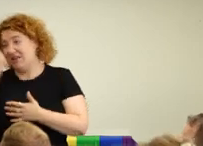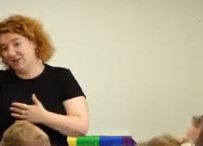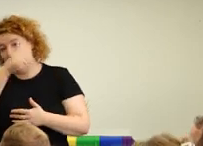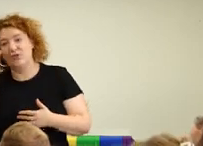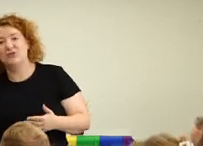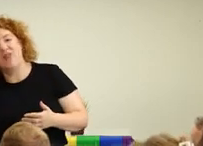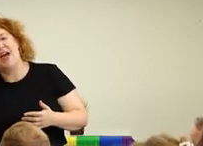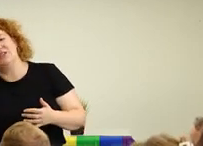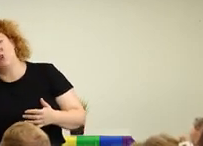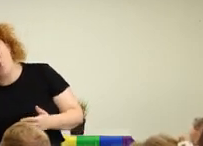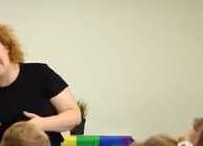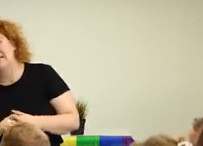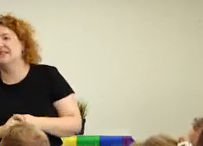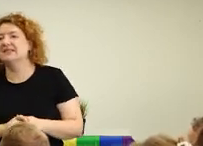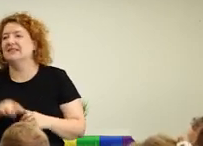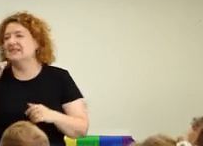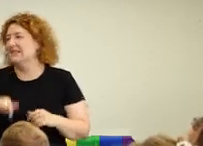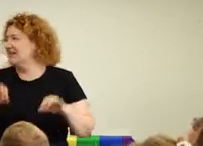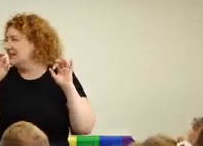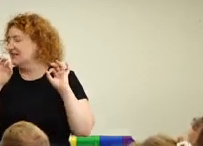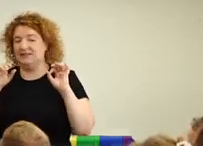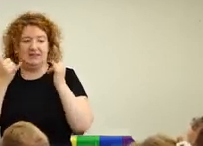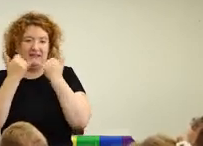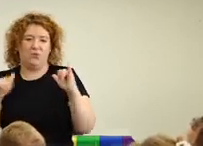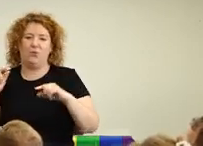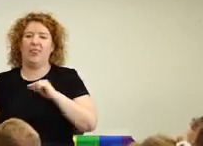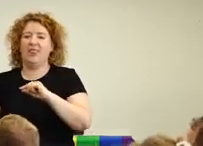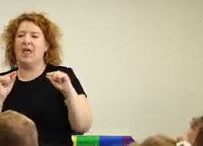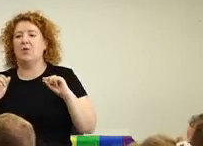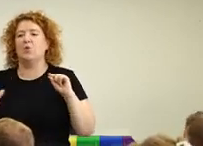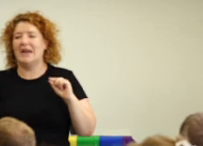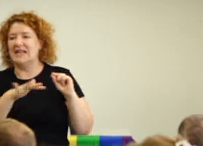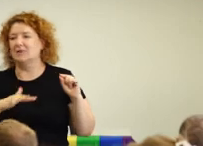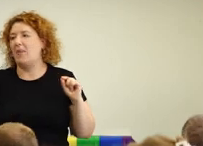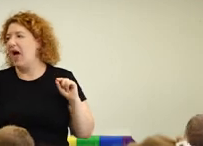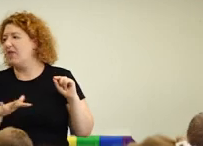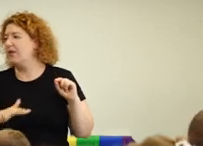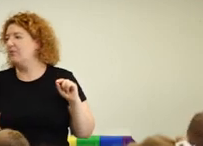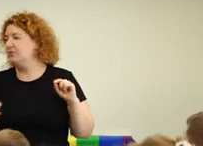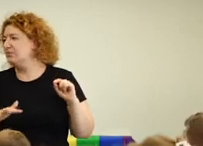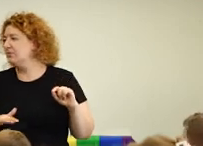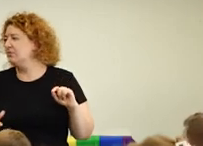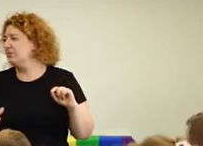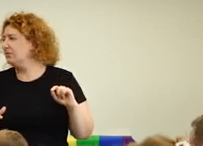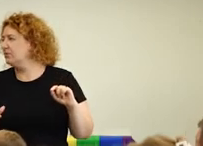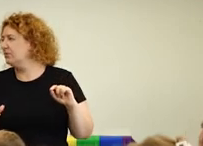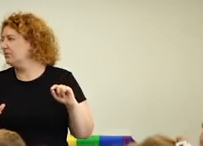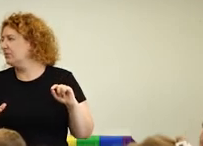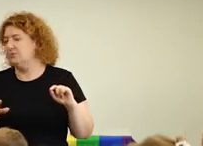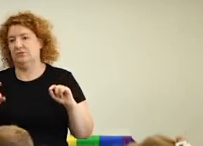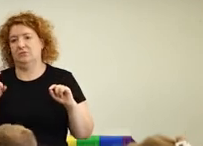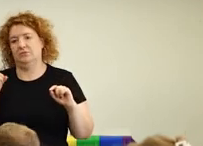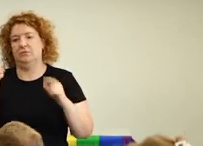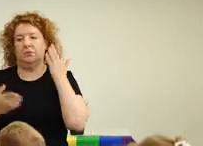todes. Este es, como sabéis, el acto, el debate, el espacio en el que podemos, os